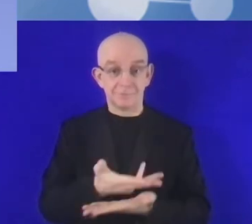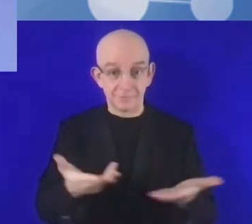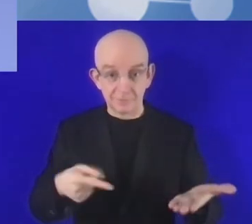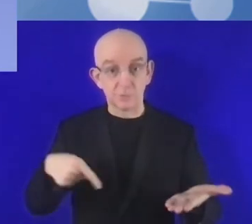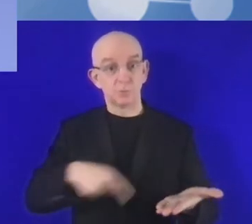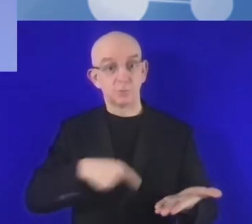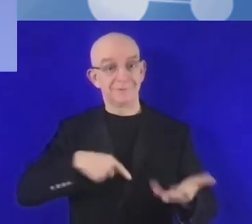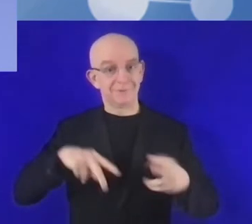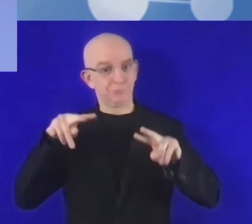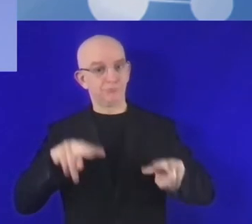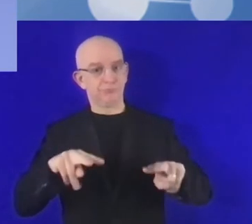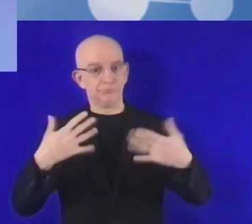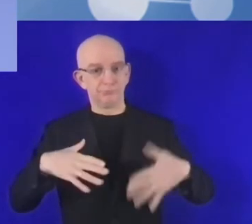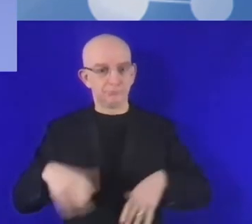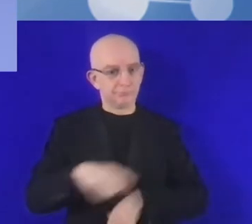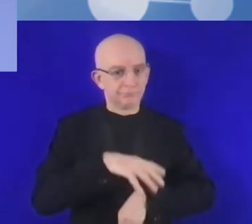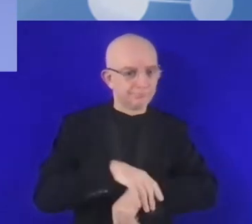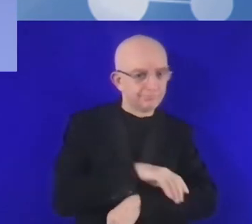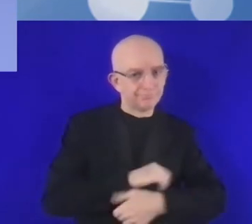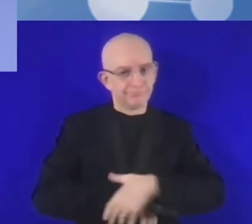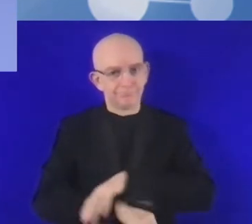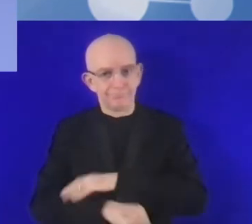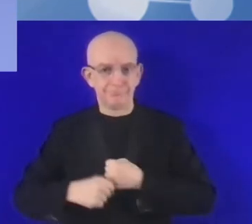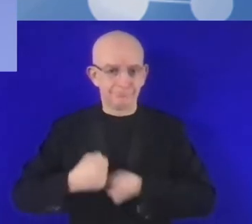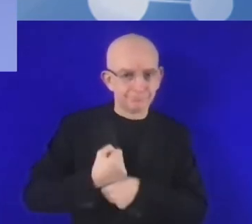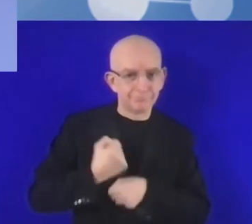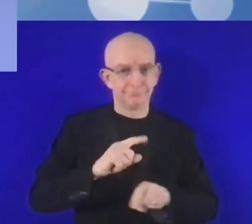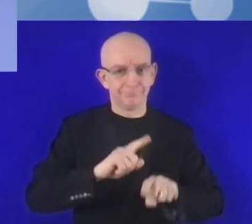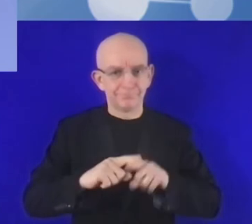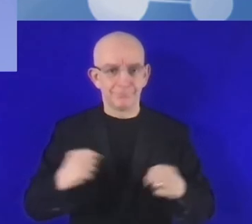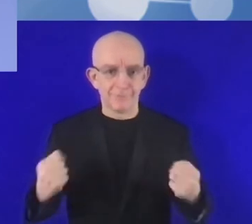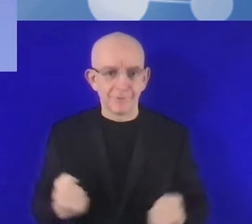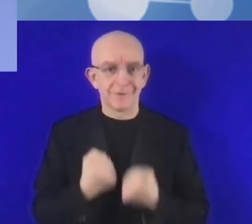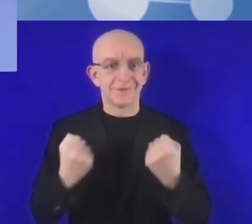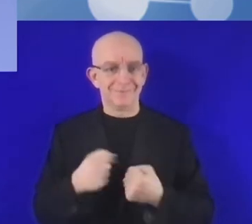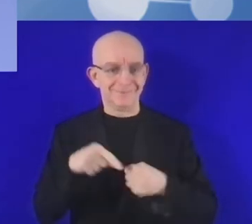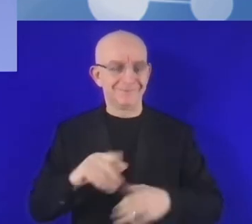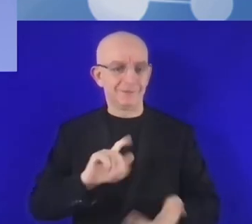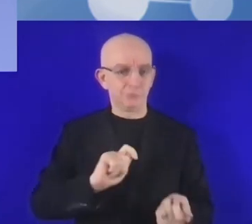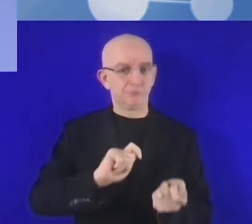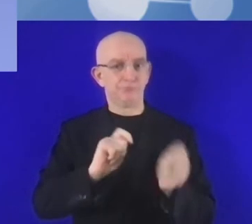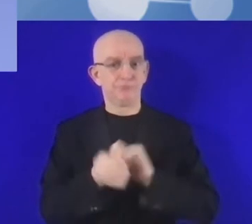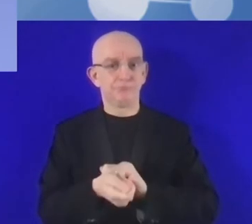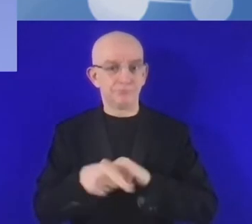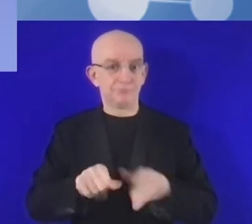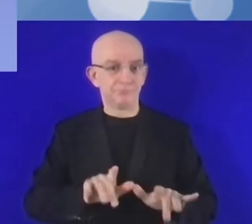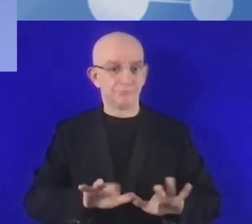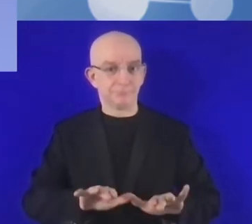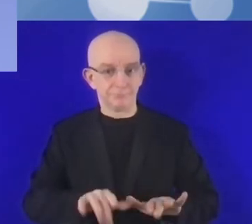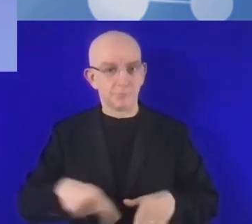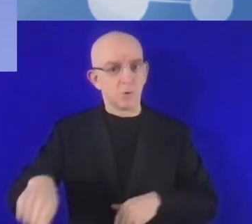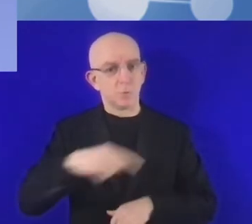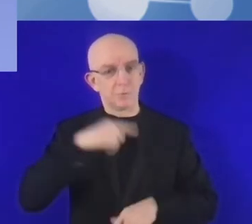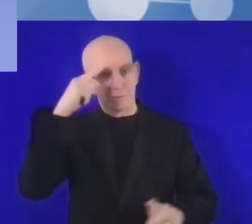organizar esta cumbre tan relevante. Esperamos y al mismo tiempo estamos convencidos de que será